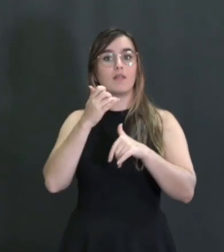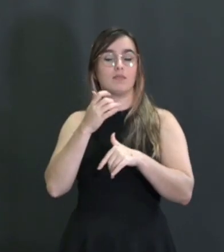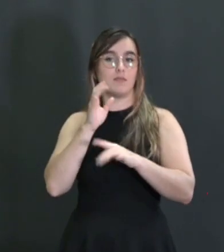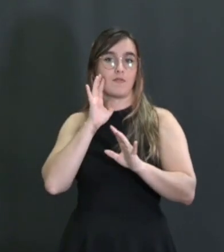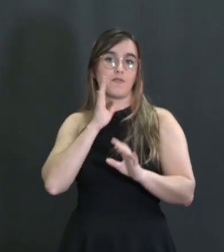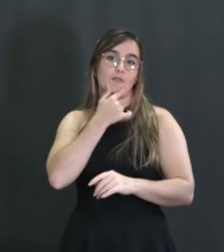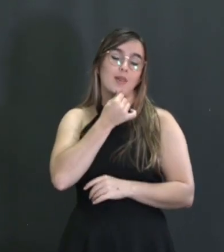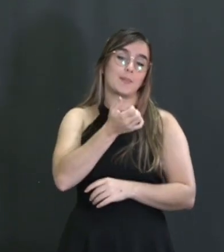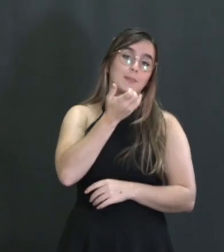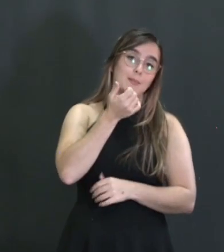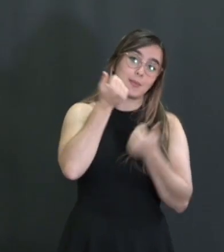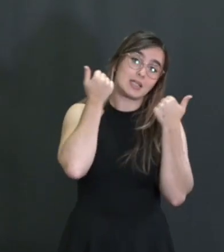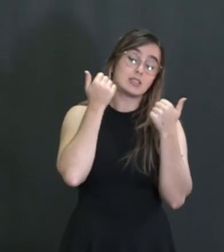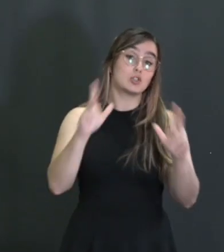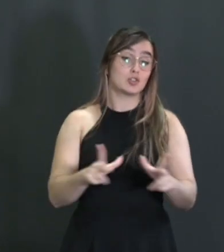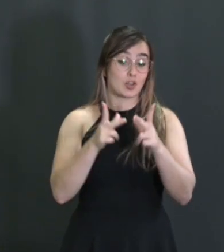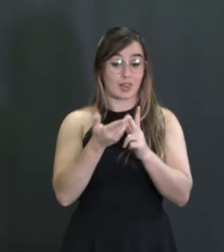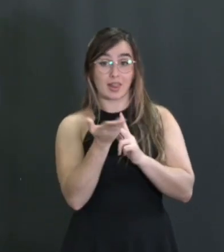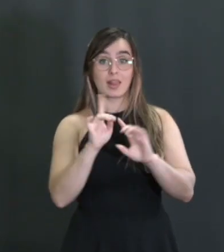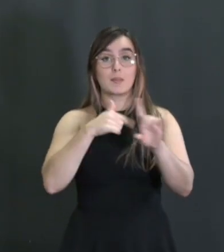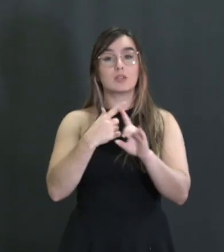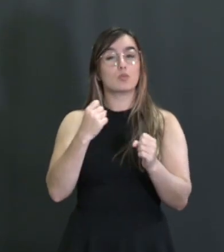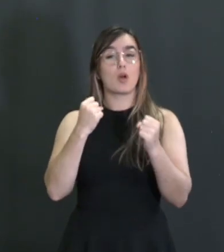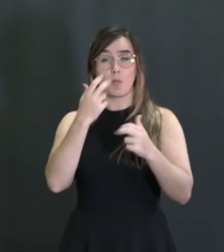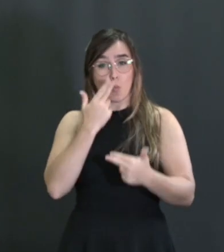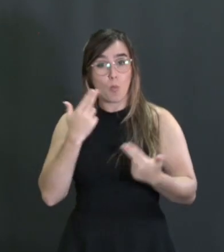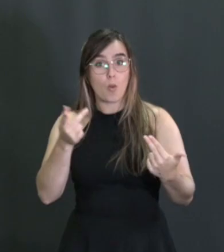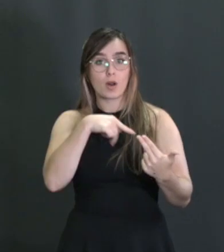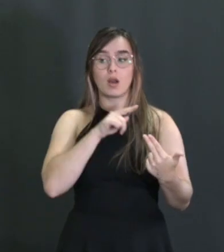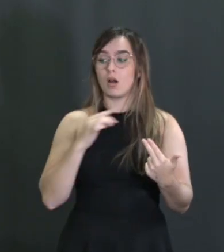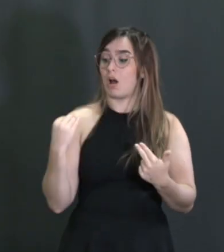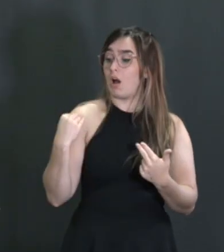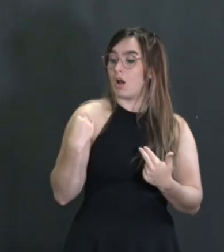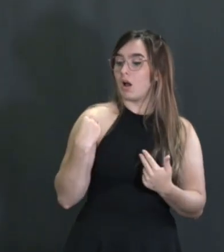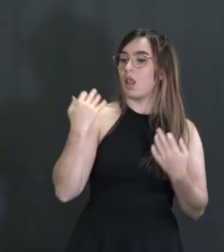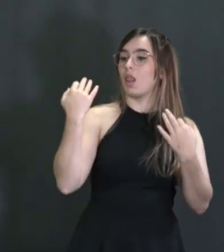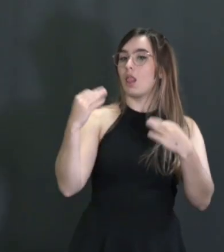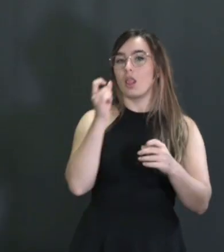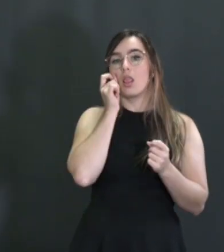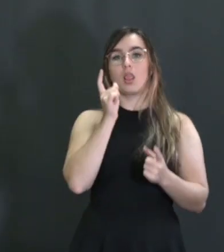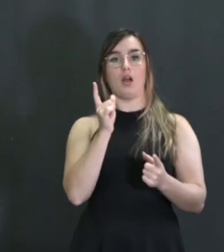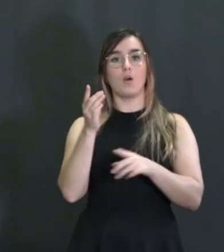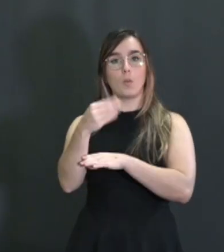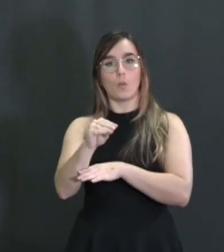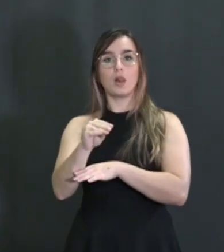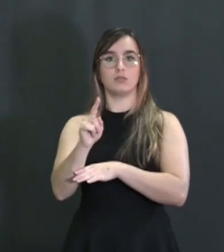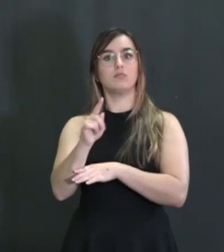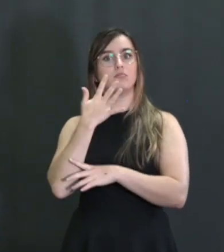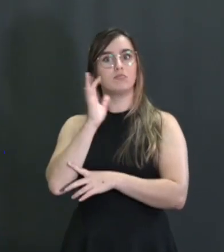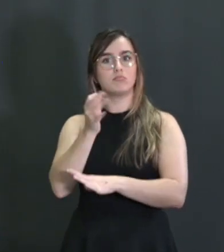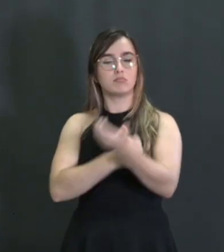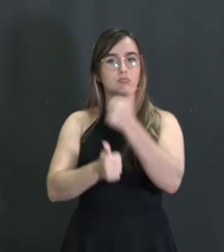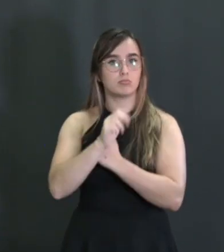públicos entiendan que los apoyos y cuidados es una prioridad. En este momento parece que esto no acabamos